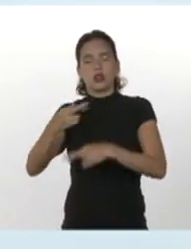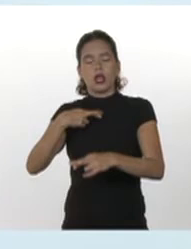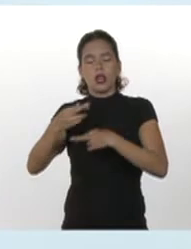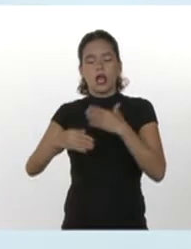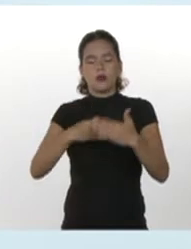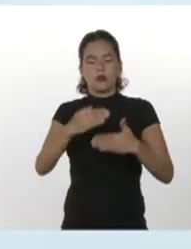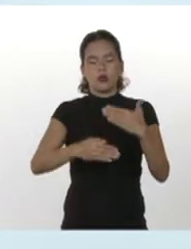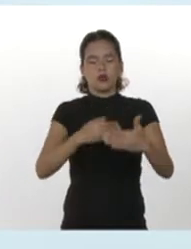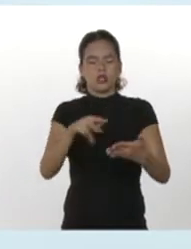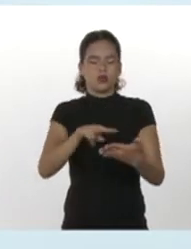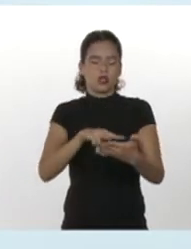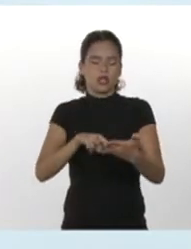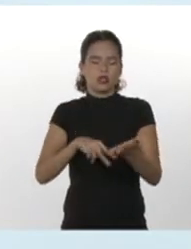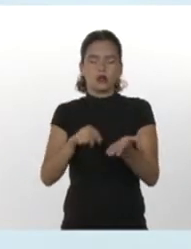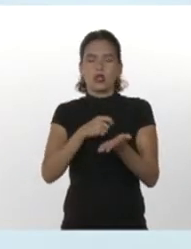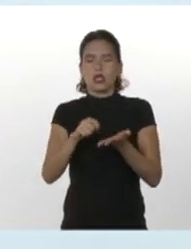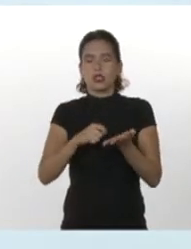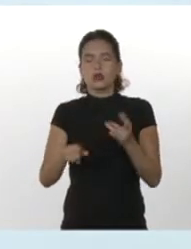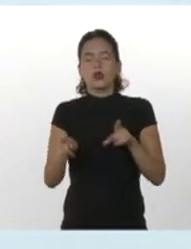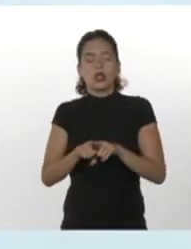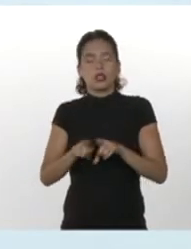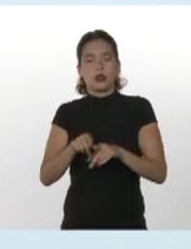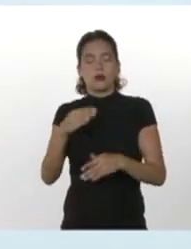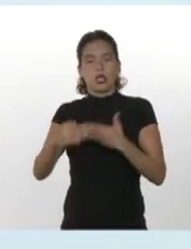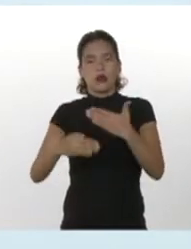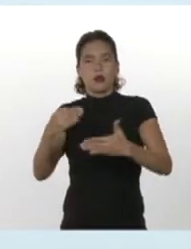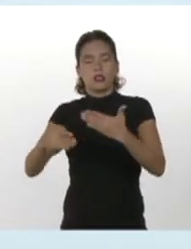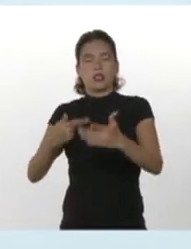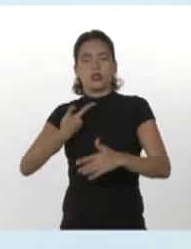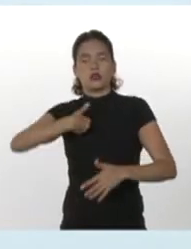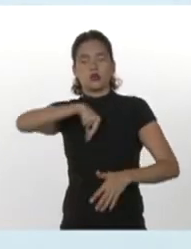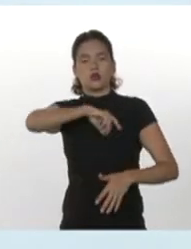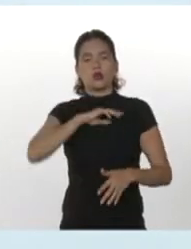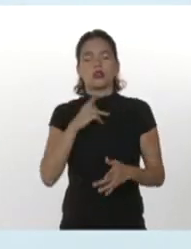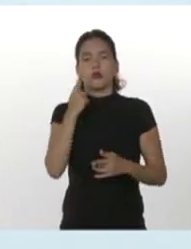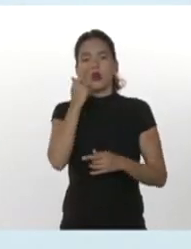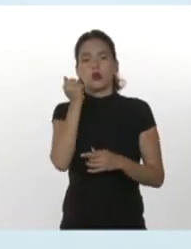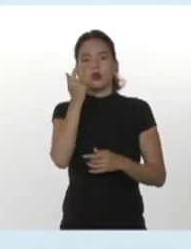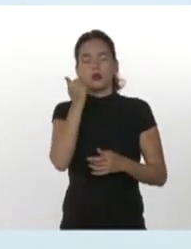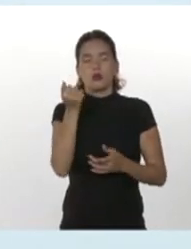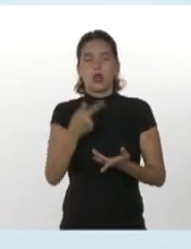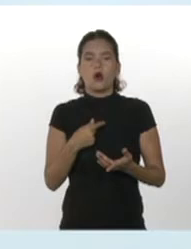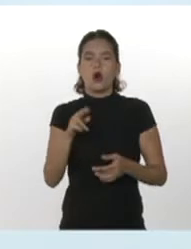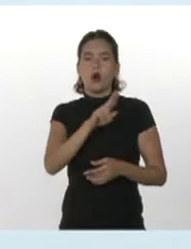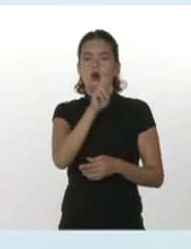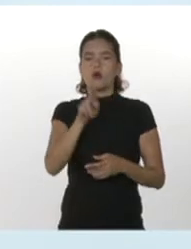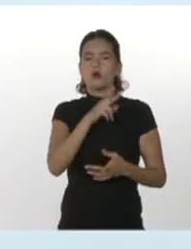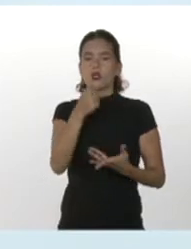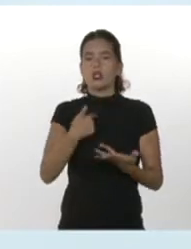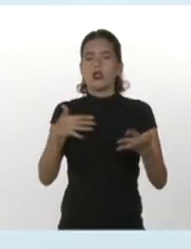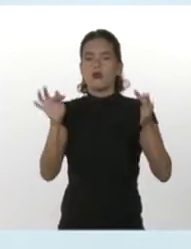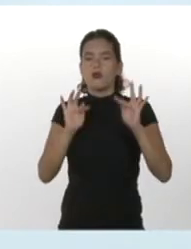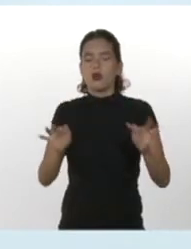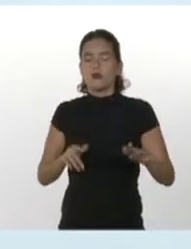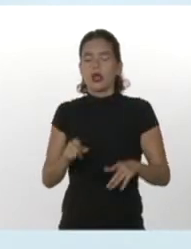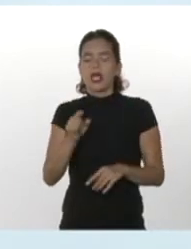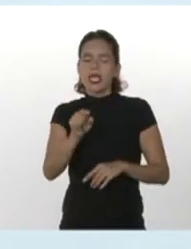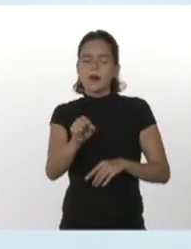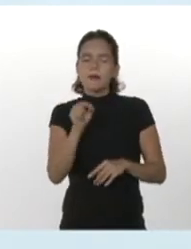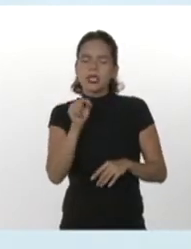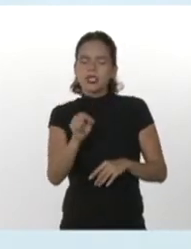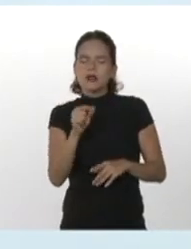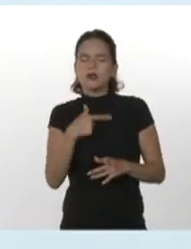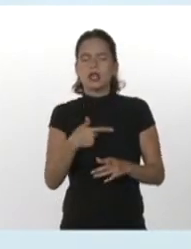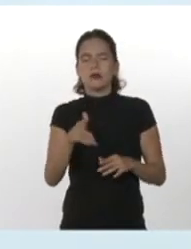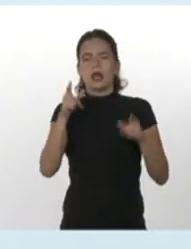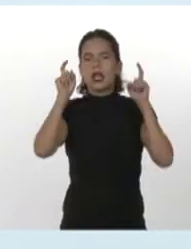y de escritura también avanza. Nosotros estamos acostumbrados a utilizar un método específico para la enseñanza de lo que